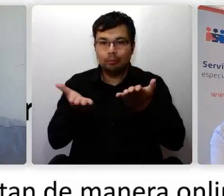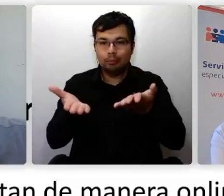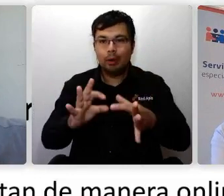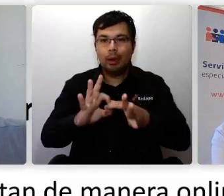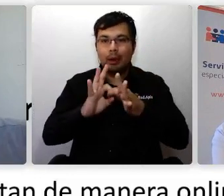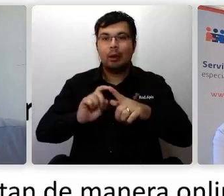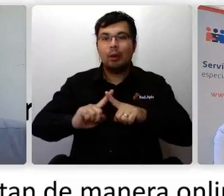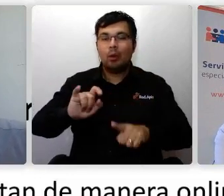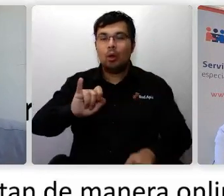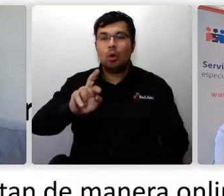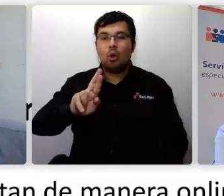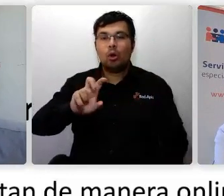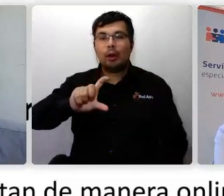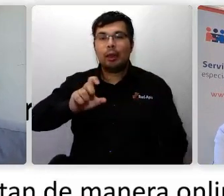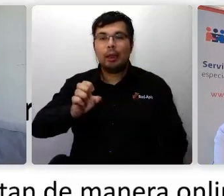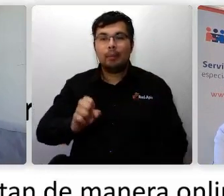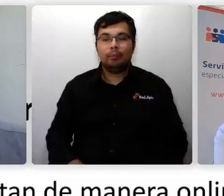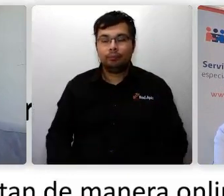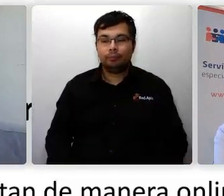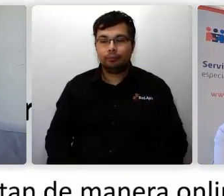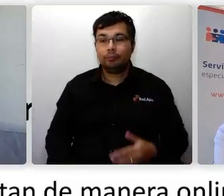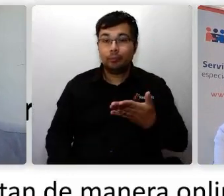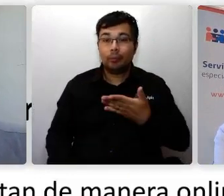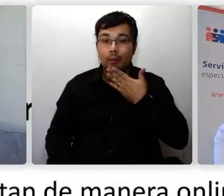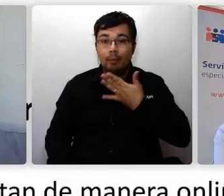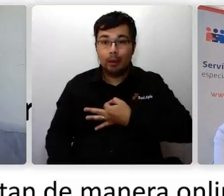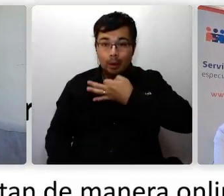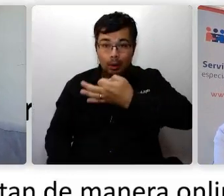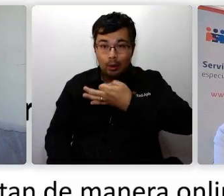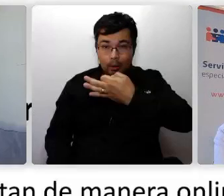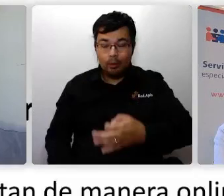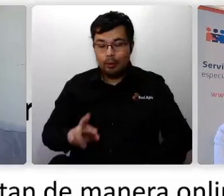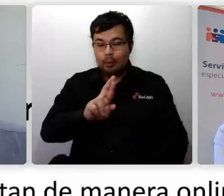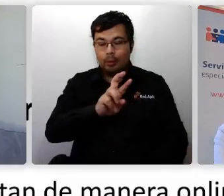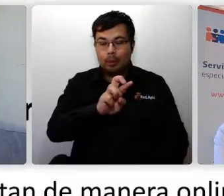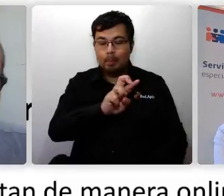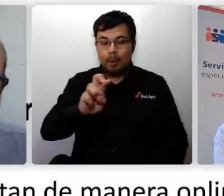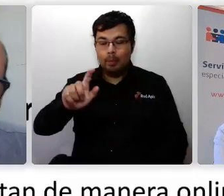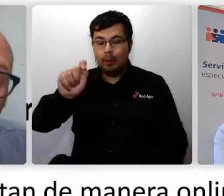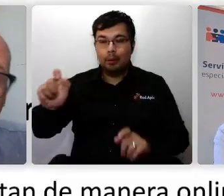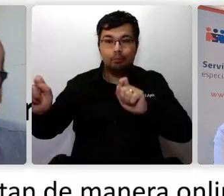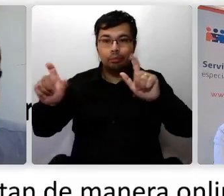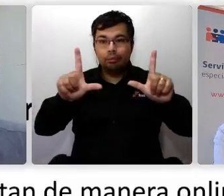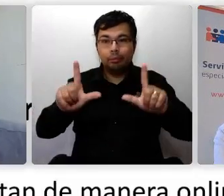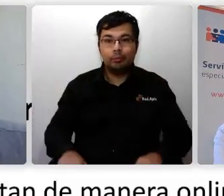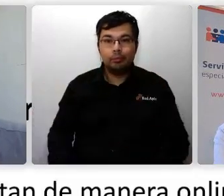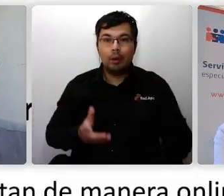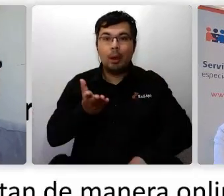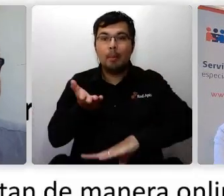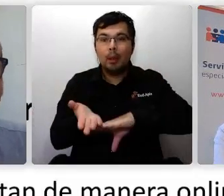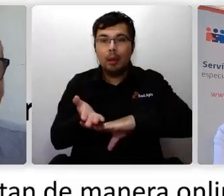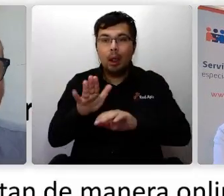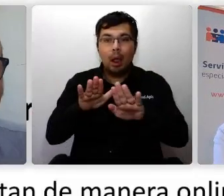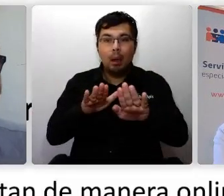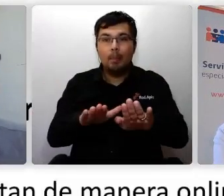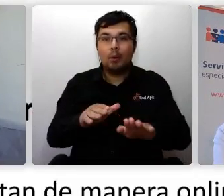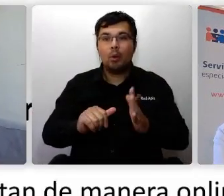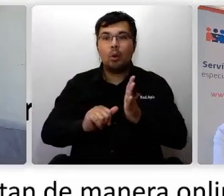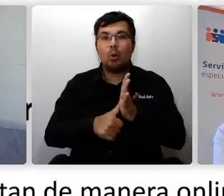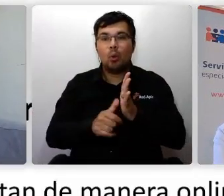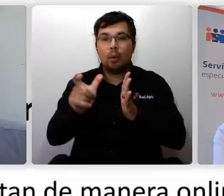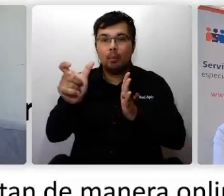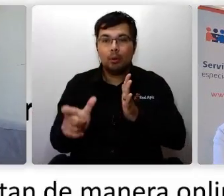Jorge Hernández, gracias Jorge, mira, también lo comentaste durante la presentación, es bueno recalcarlo. Hola, ¿la forma de solicitar el apoyo o la solicitud es con RUT persona